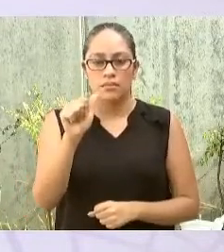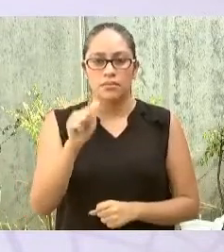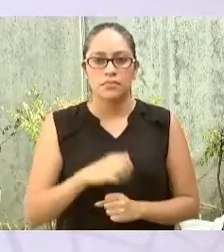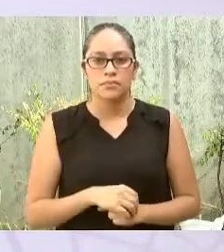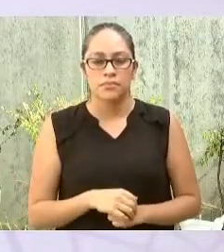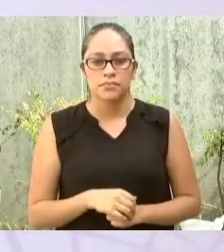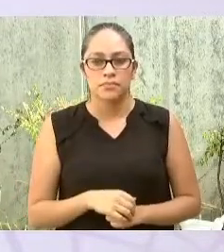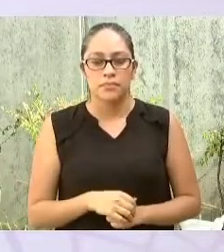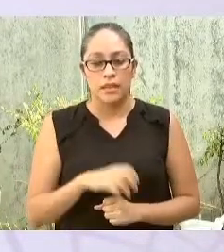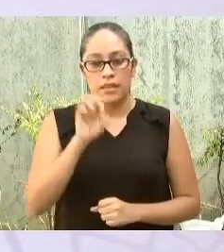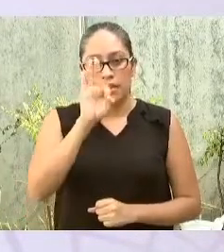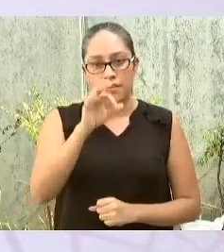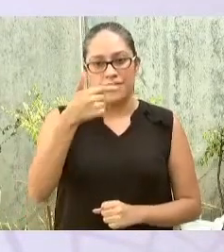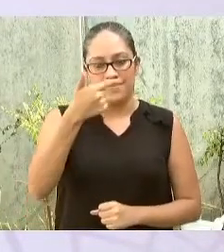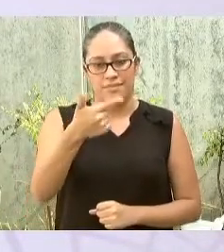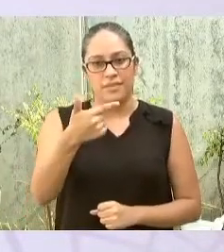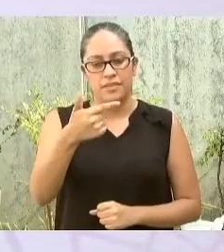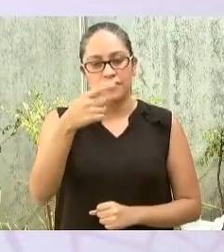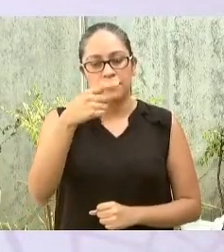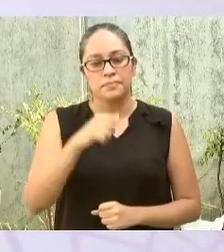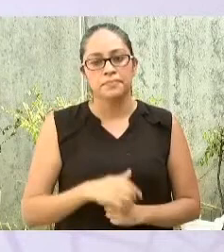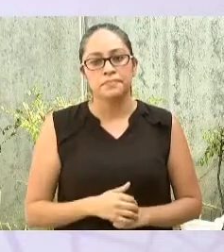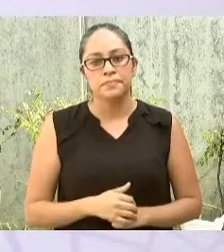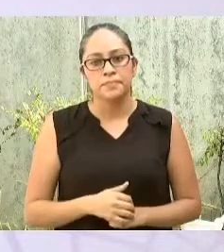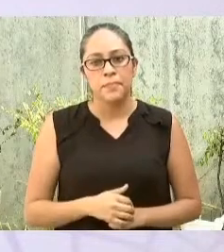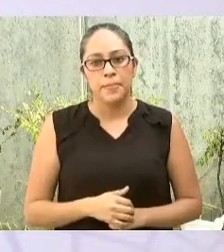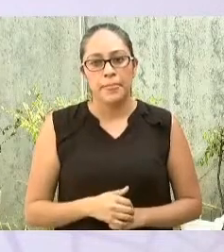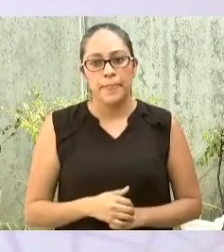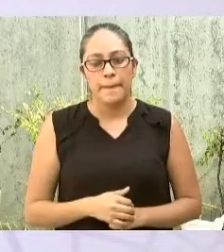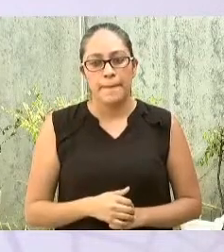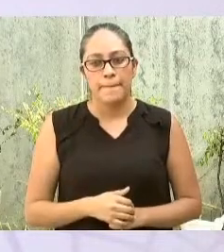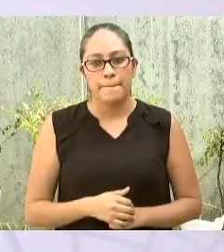General de la República, que es